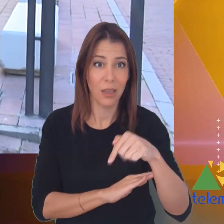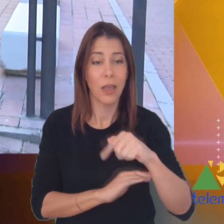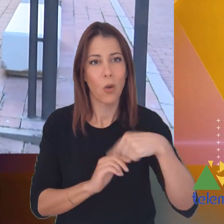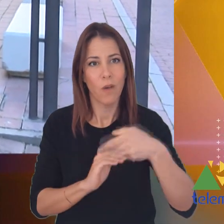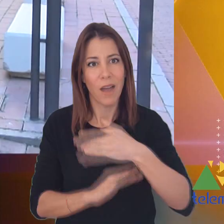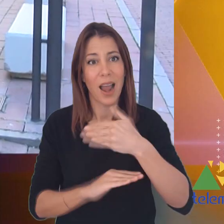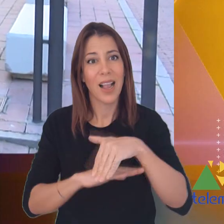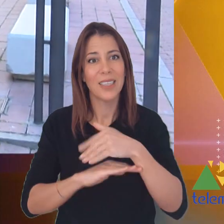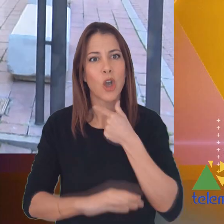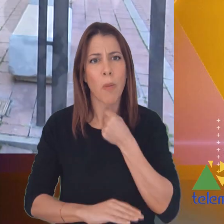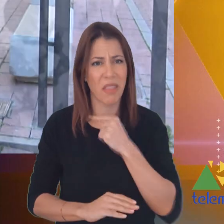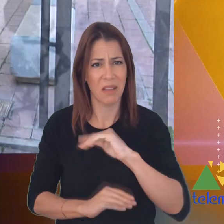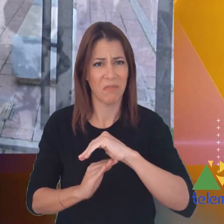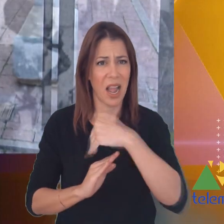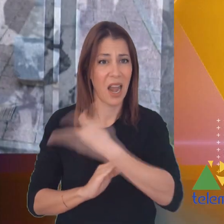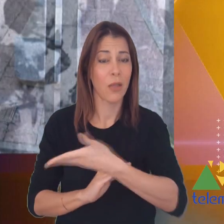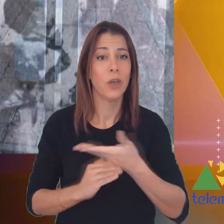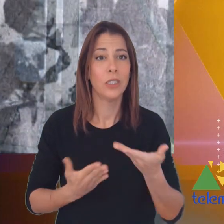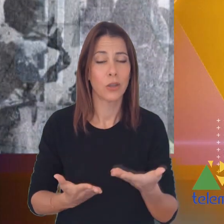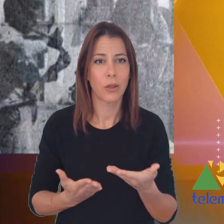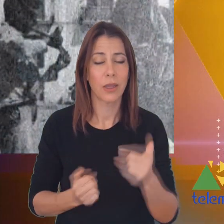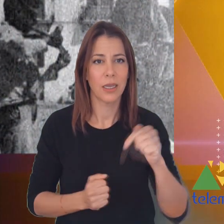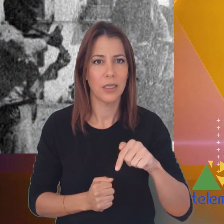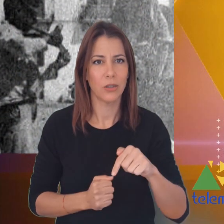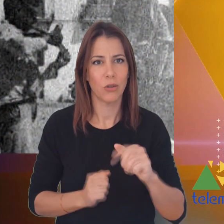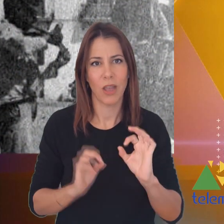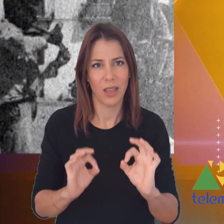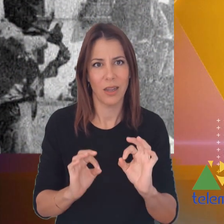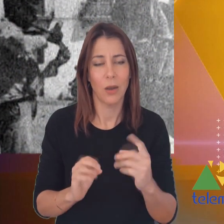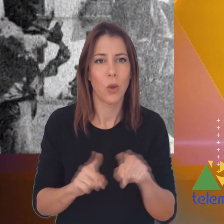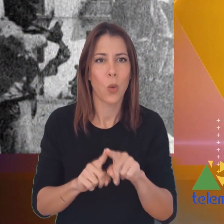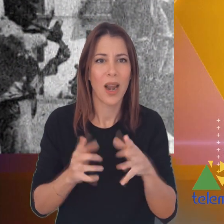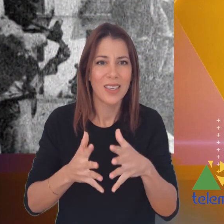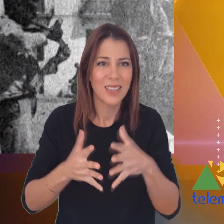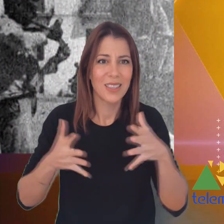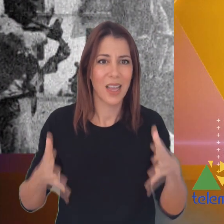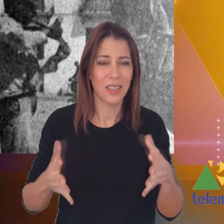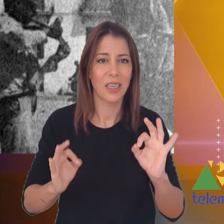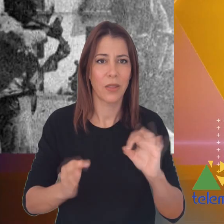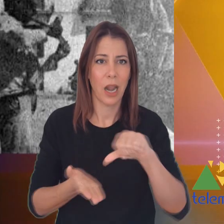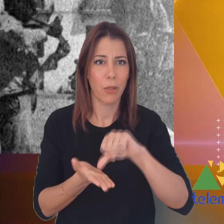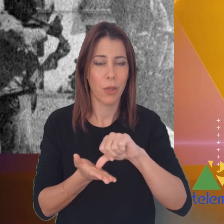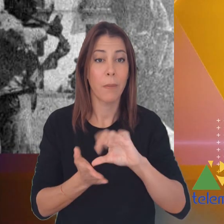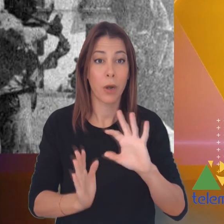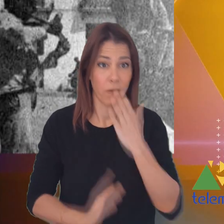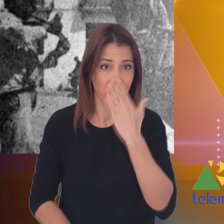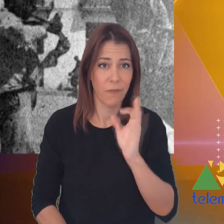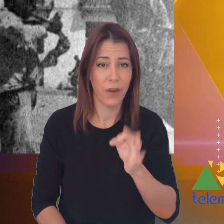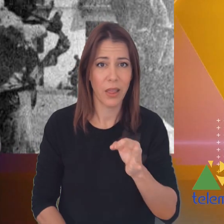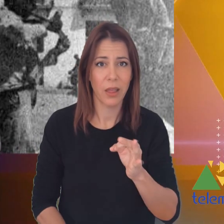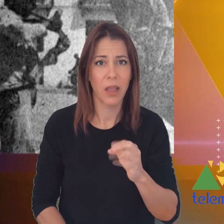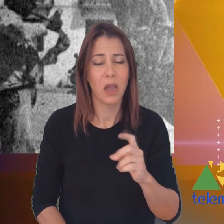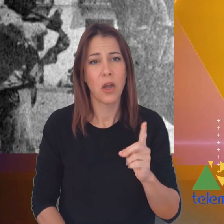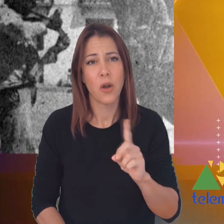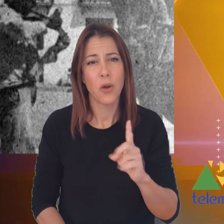Comedia. Estamos aquí al lado. Y evidentemente pues esto era un ensanche de la ciudad. Es verdad que no